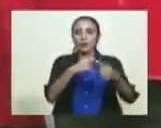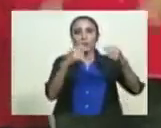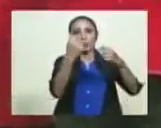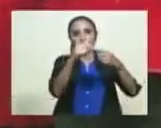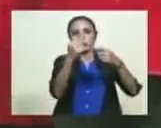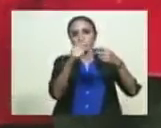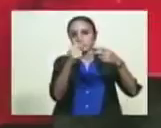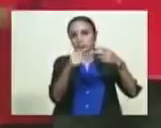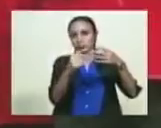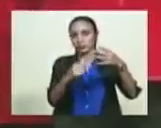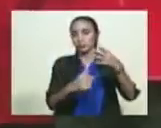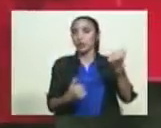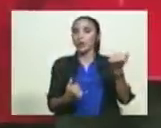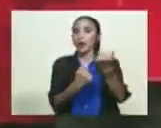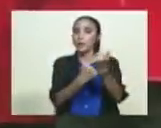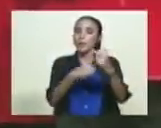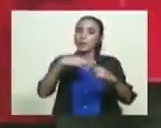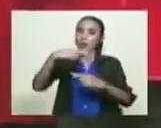movimiento Tupamaro,